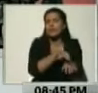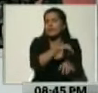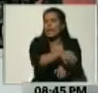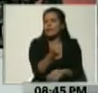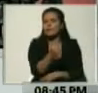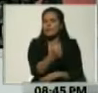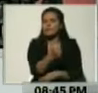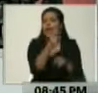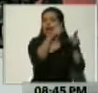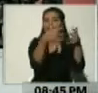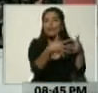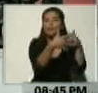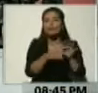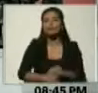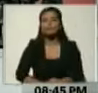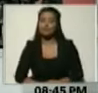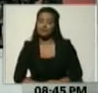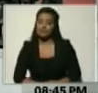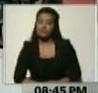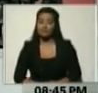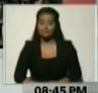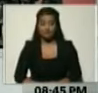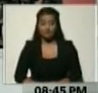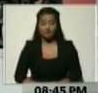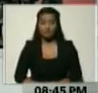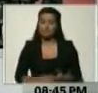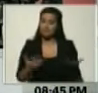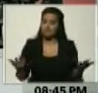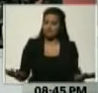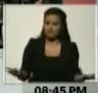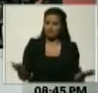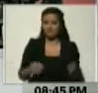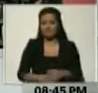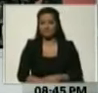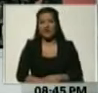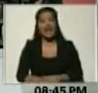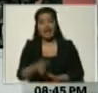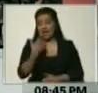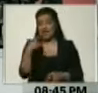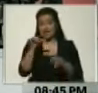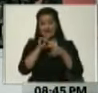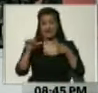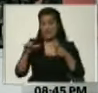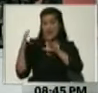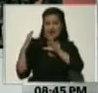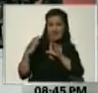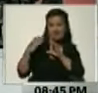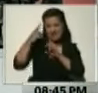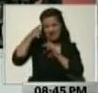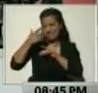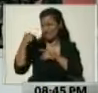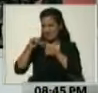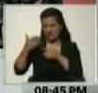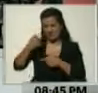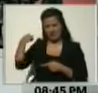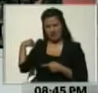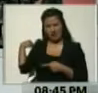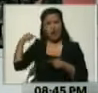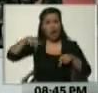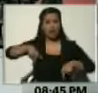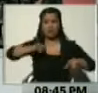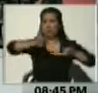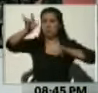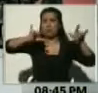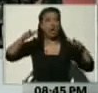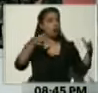en Estados Unidos. ¿Cómo es eso? En Semana Santa, bueno, todos andaban de viaje. Aquí no se quedó nadie de